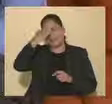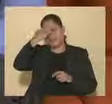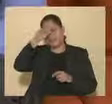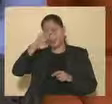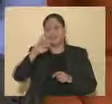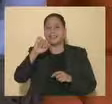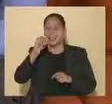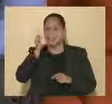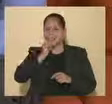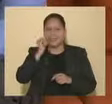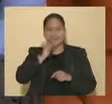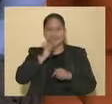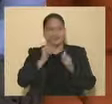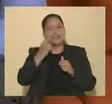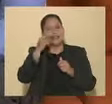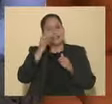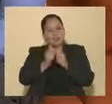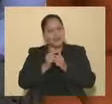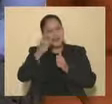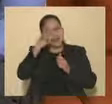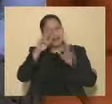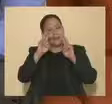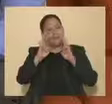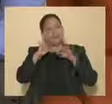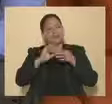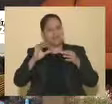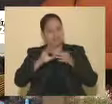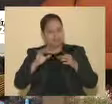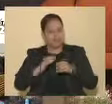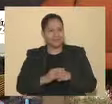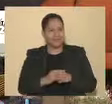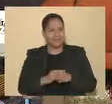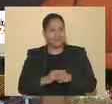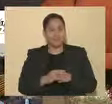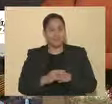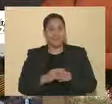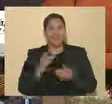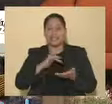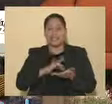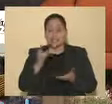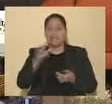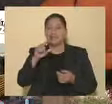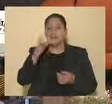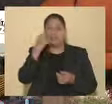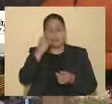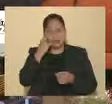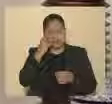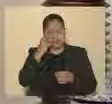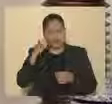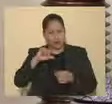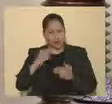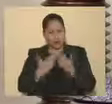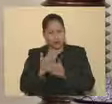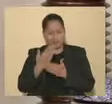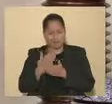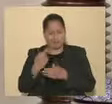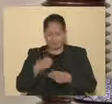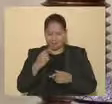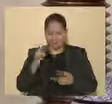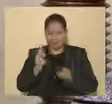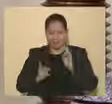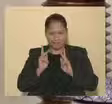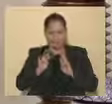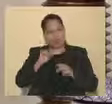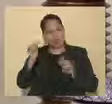aquí siempre conmigo para platicar de estos super temas. Fíjate que, Frank, gracias. que en la mañana, Irene, estábamos platicando en